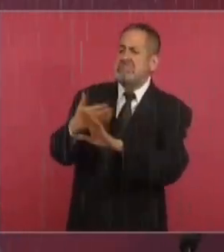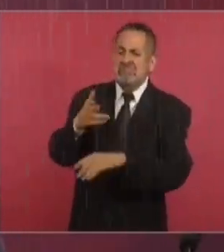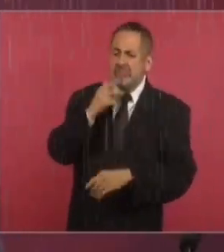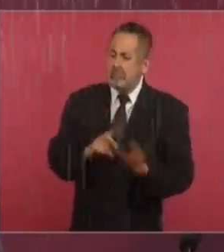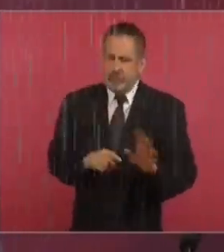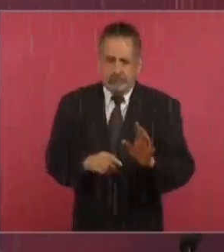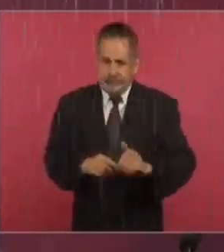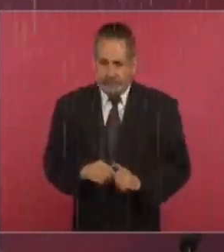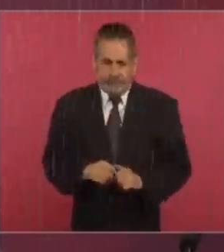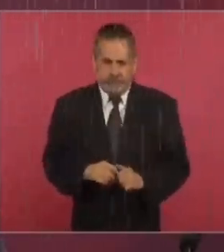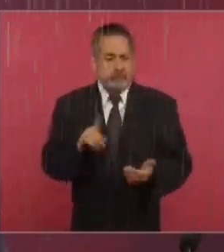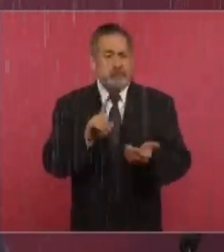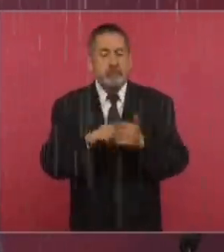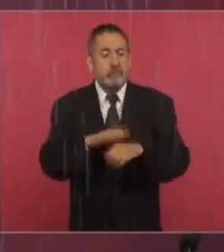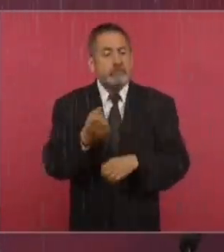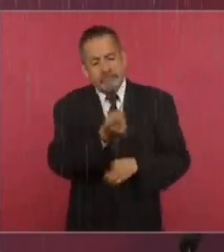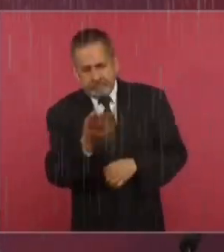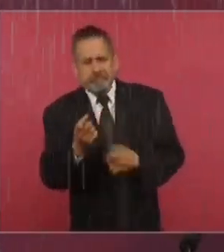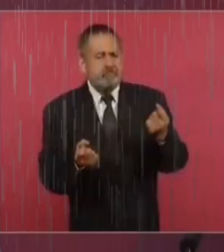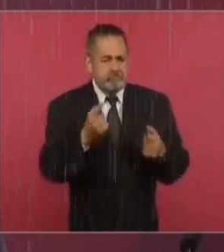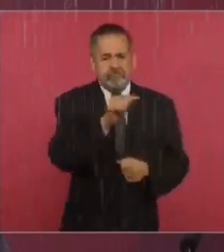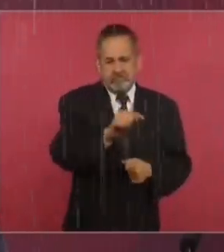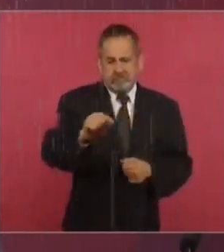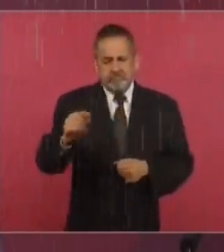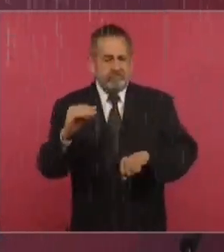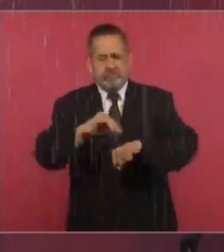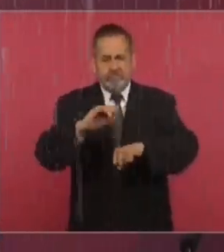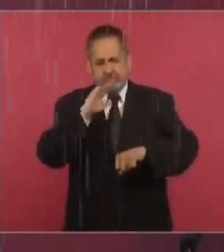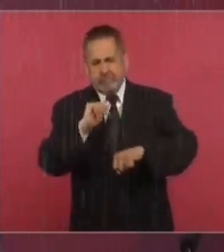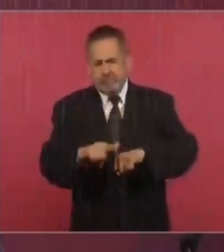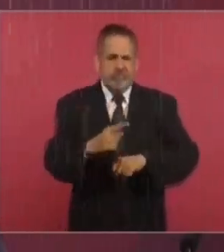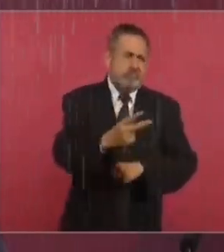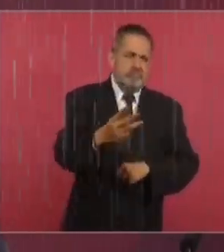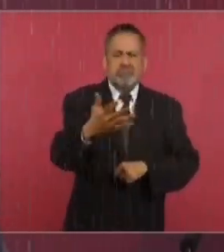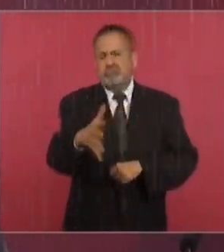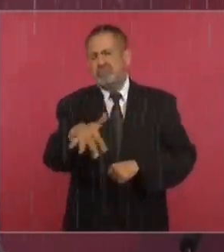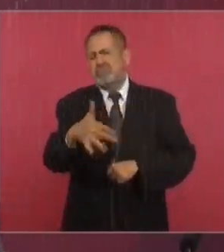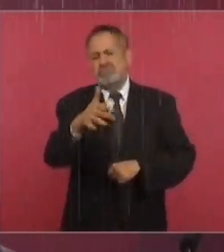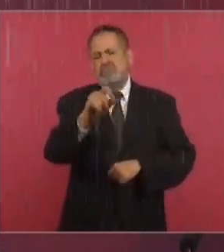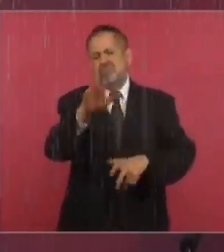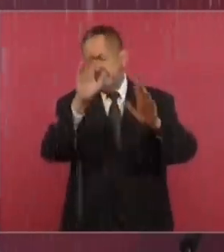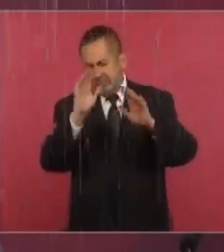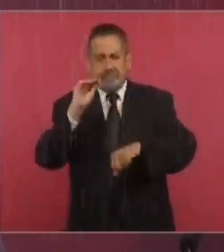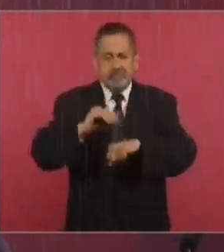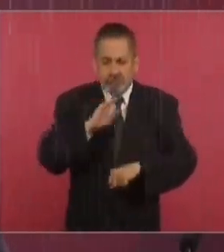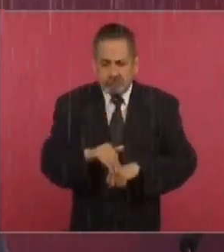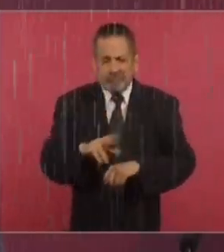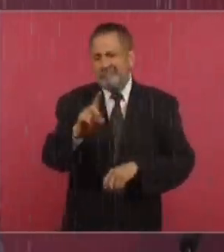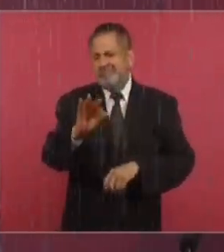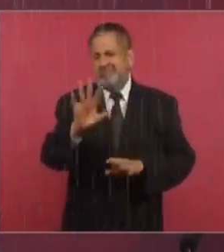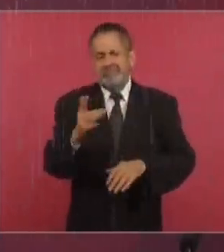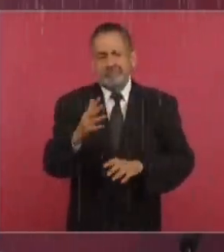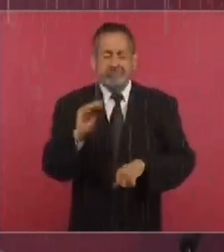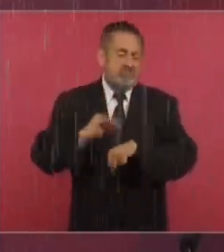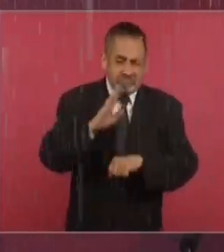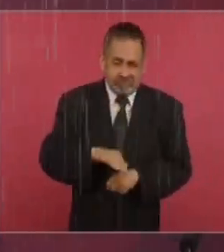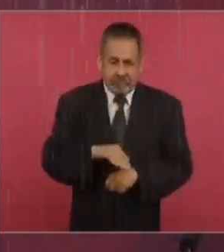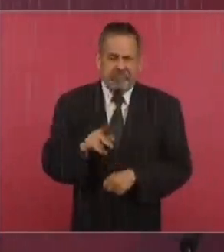solo por el mal comportamiento de uno dos cinco diez quince veinte treinta